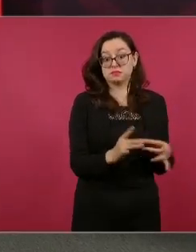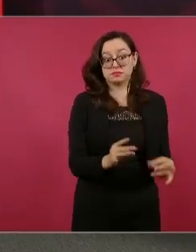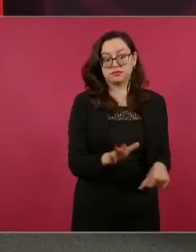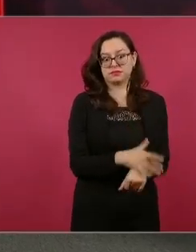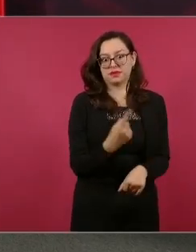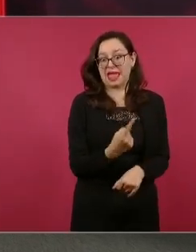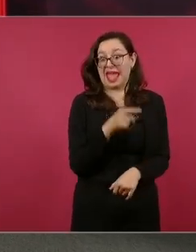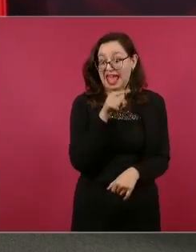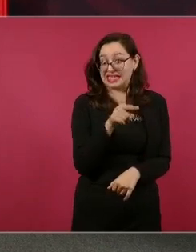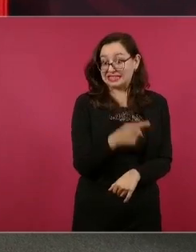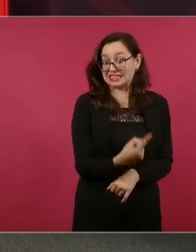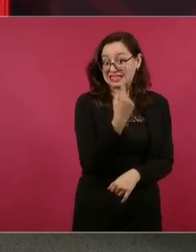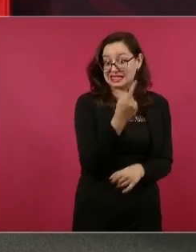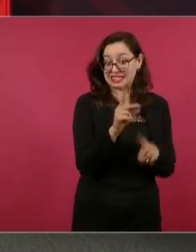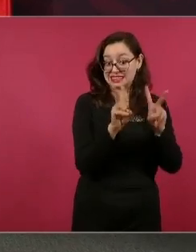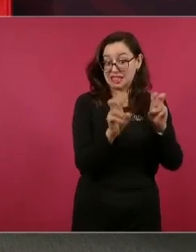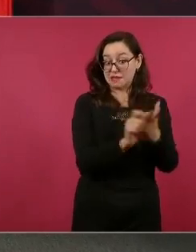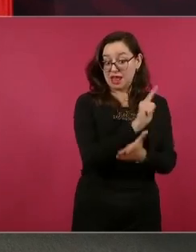nerviosismo.